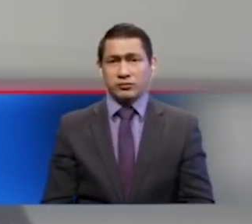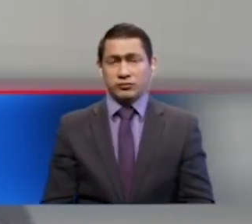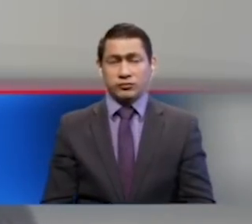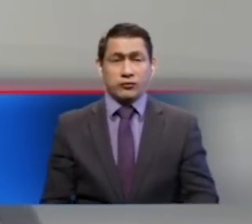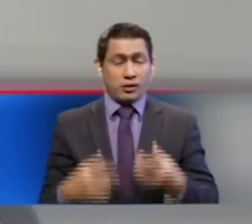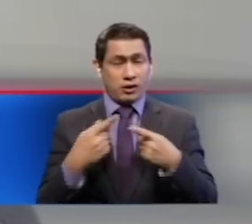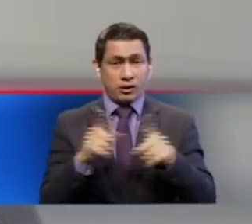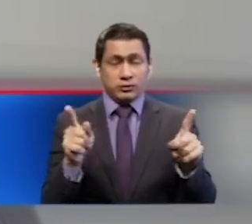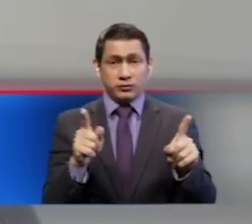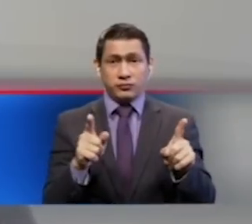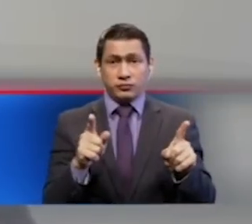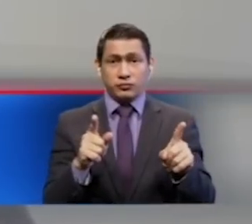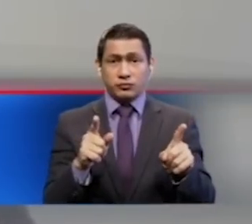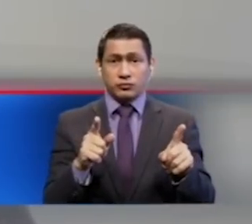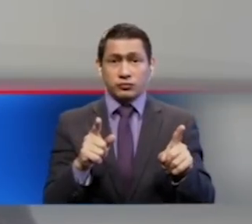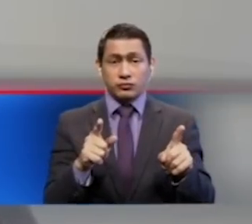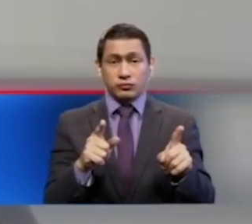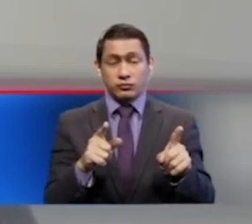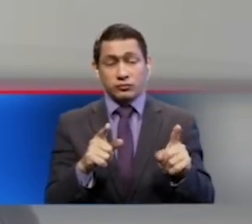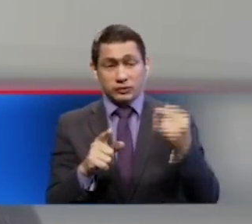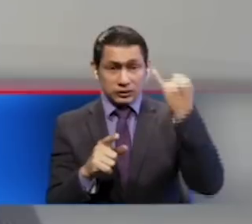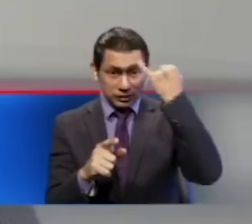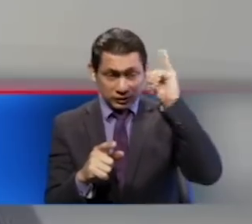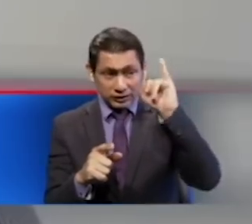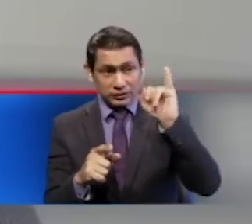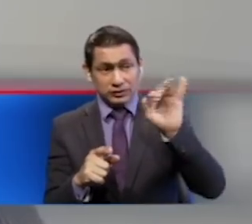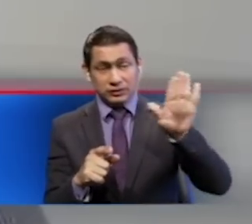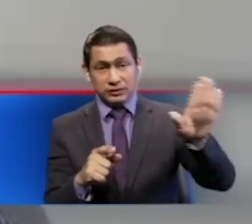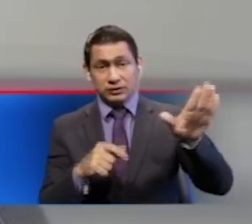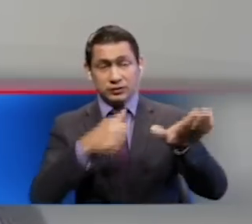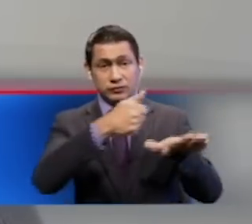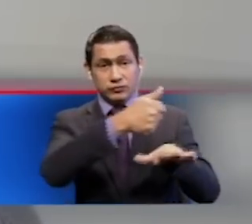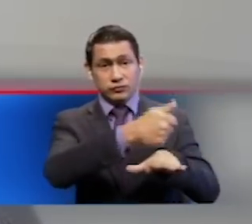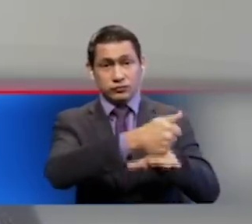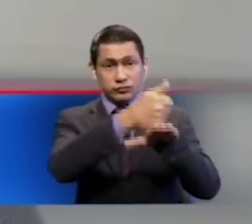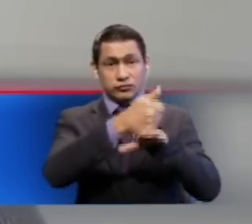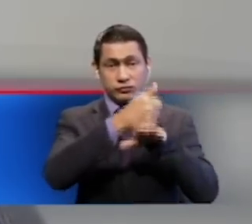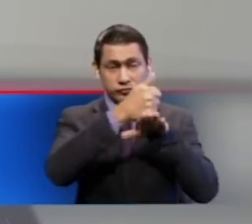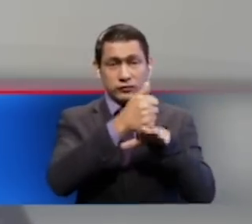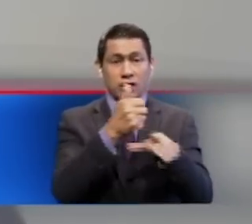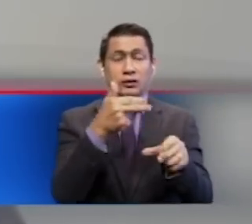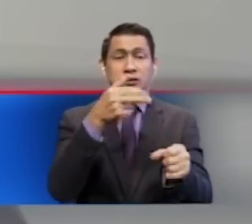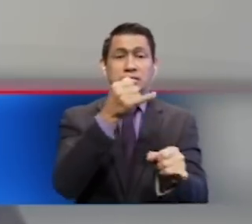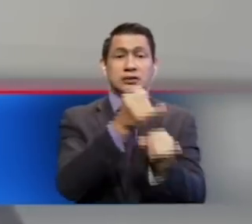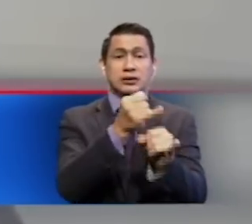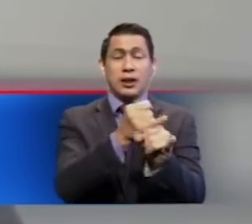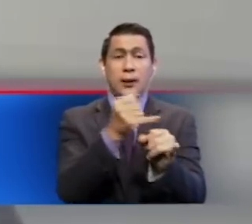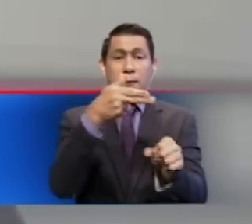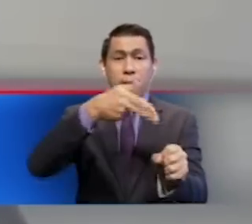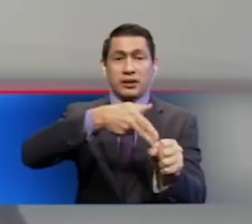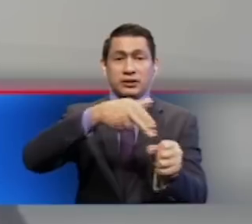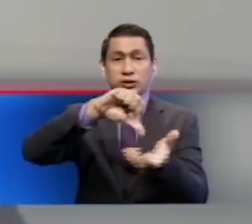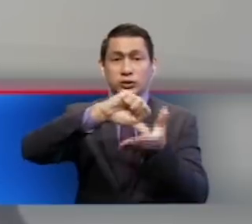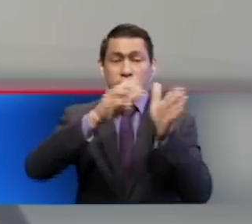los argumentos, de los poquísimos argumentos que se han utilizado, evidentemente hay el afán de